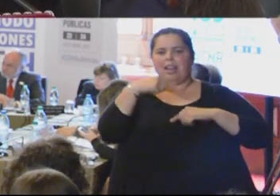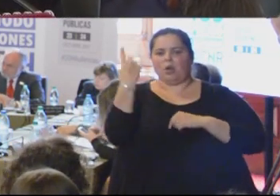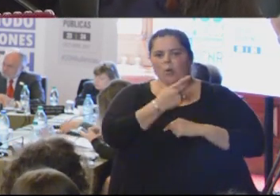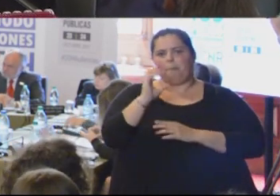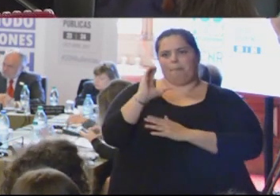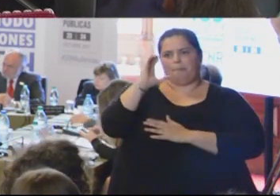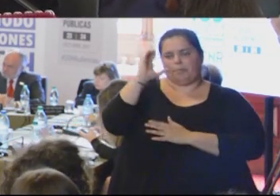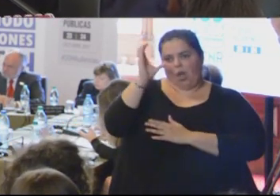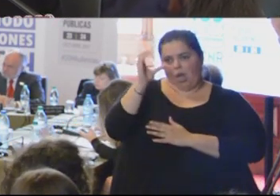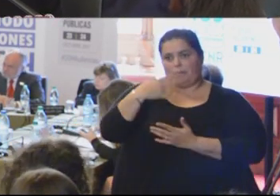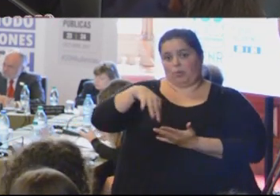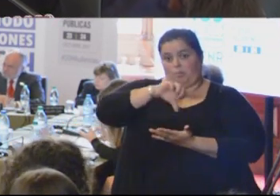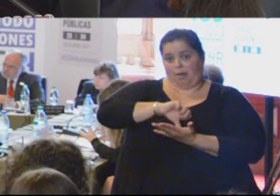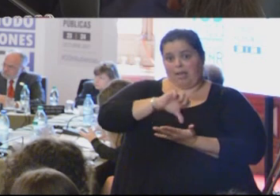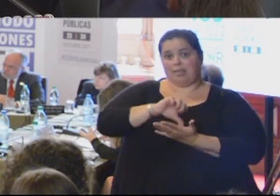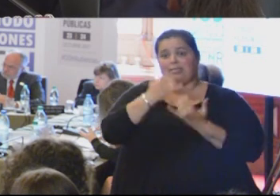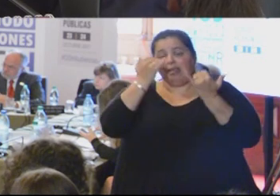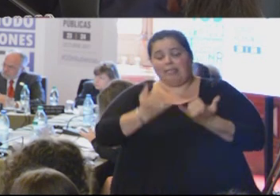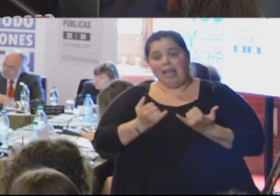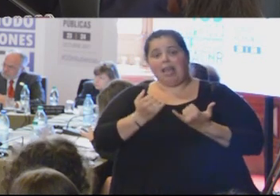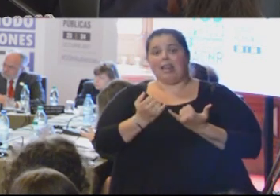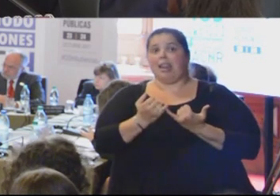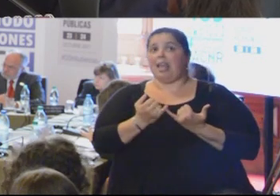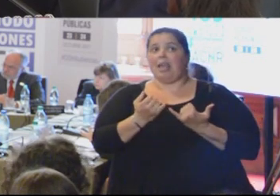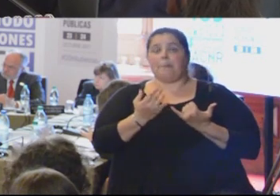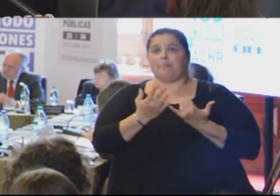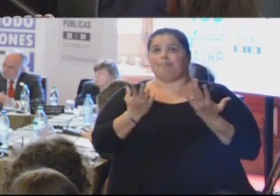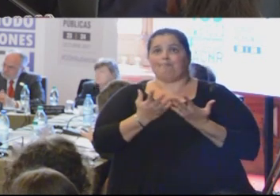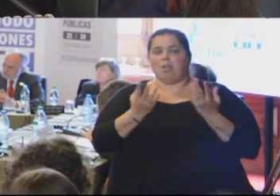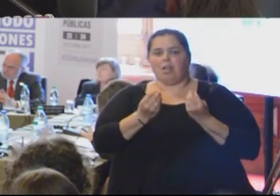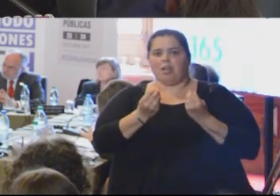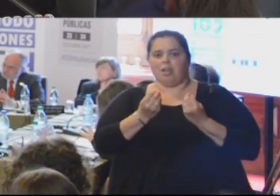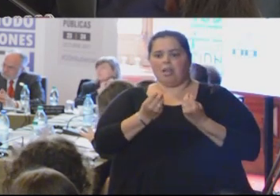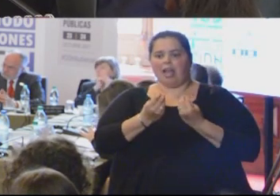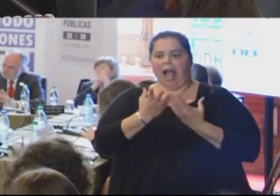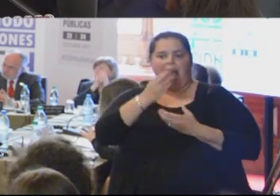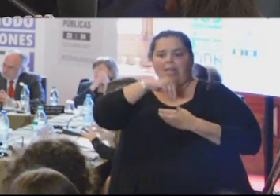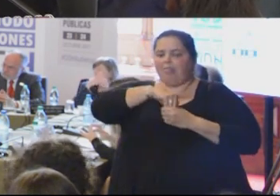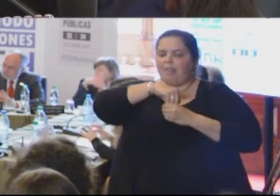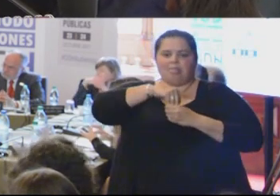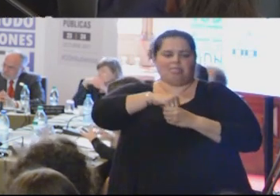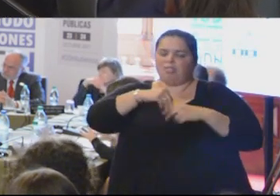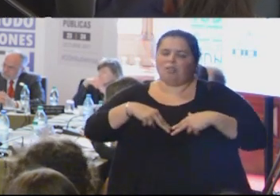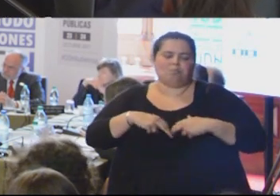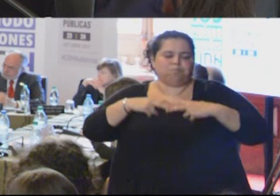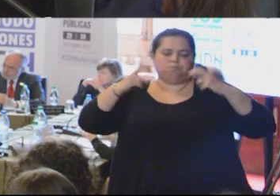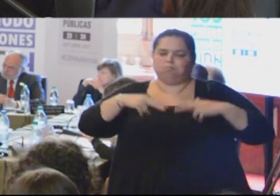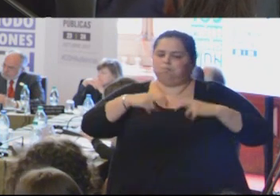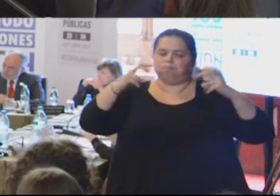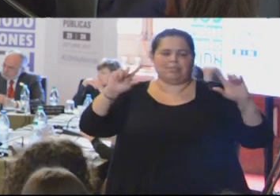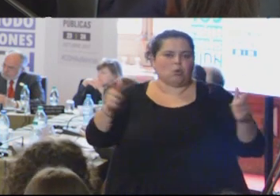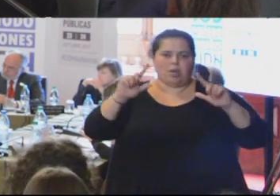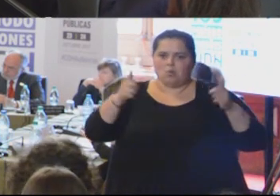una inmunidad estructural en la investigación de los agentes del estado con esto no queremos desconocer